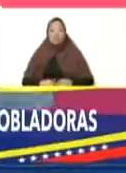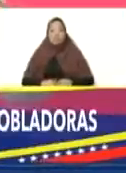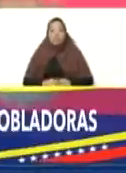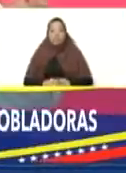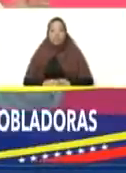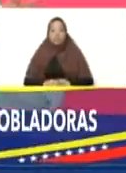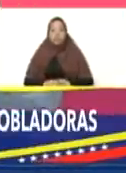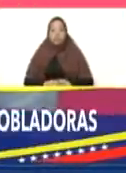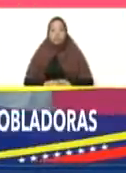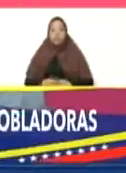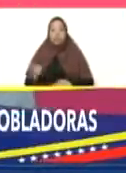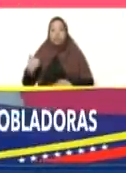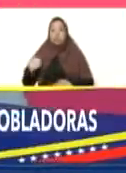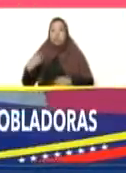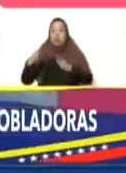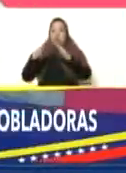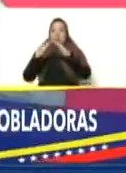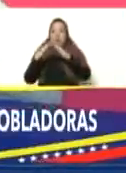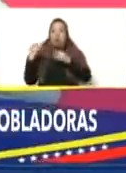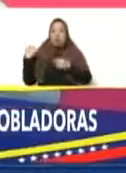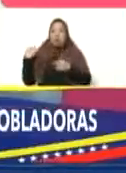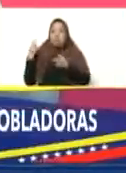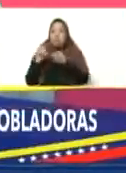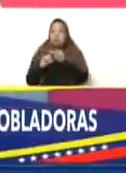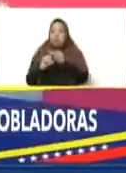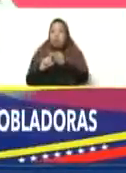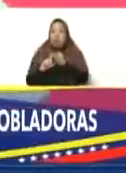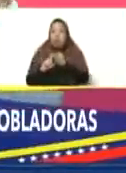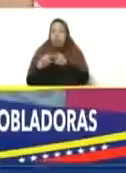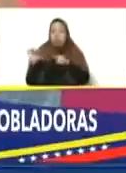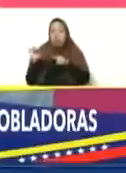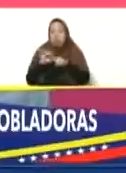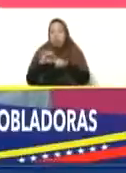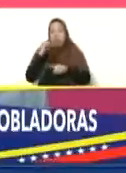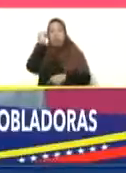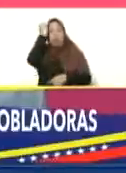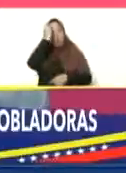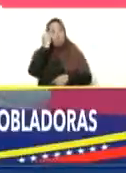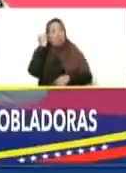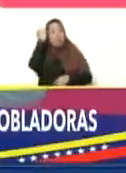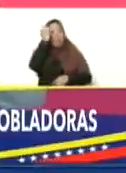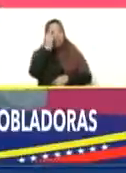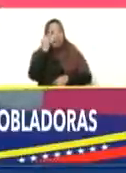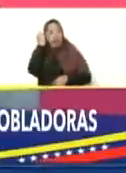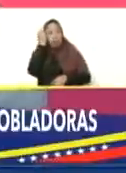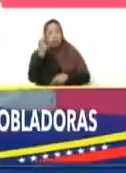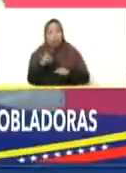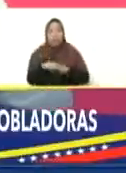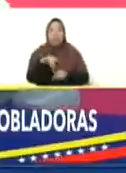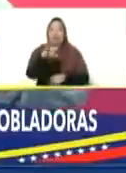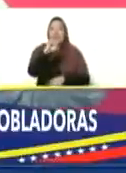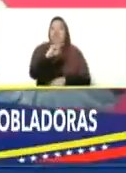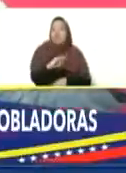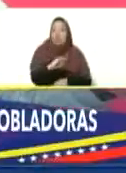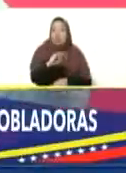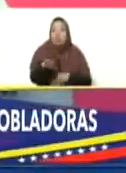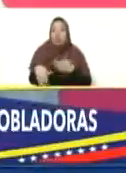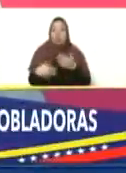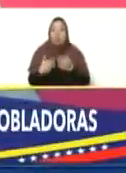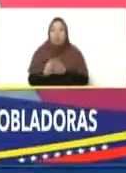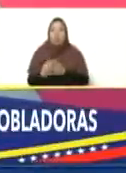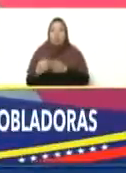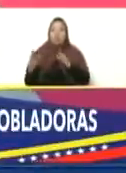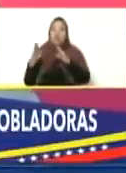me fui para mi casa con sillita reflexionamos llegó el lunes me viene pa